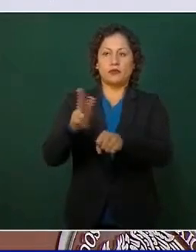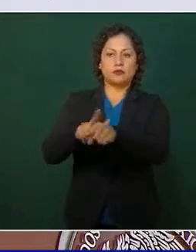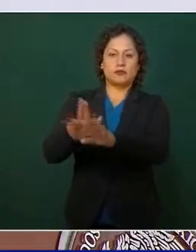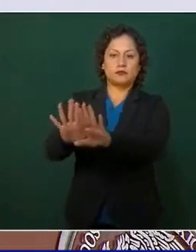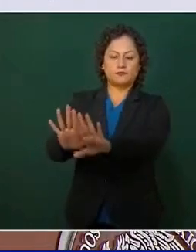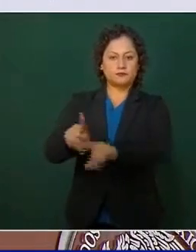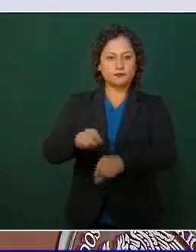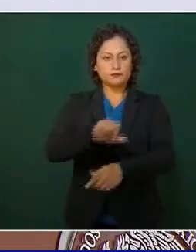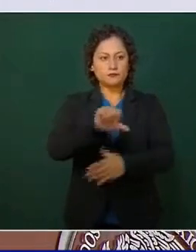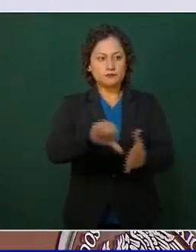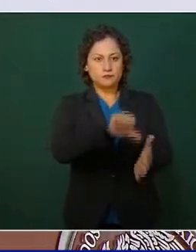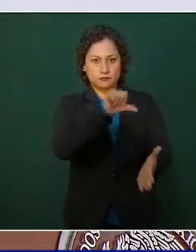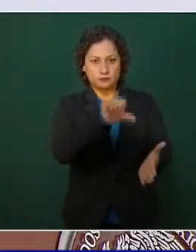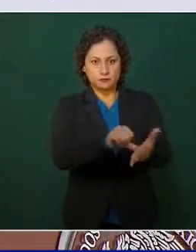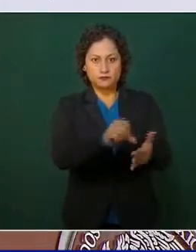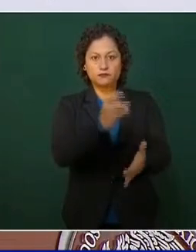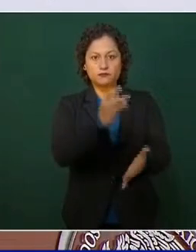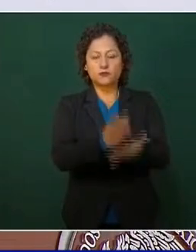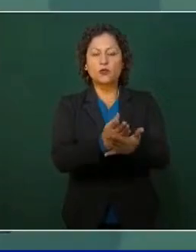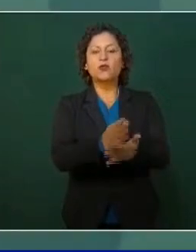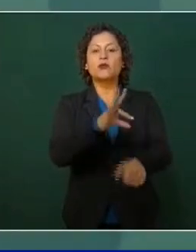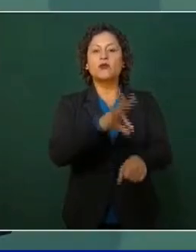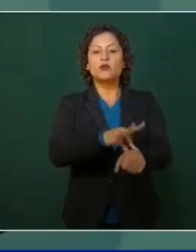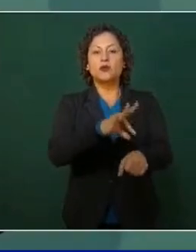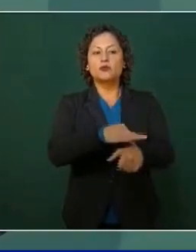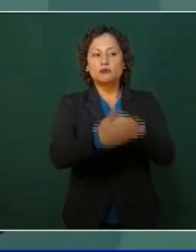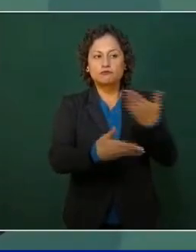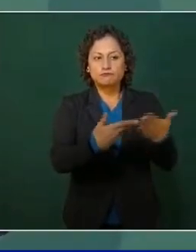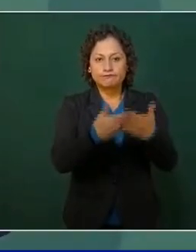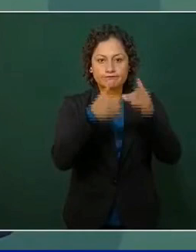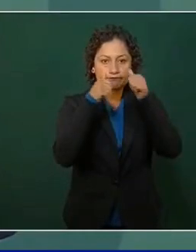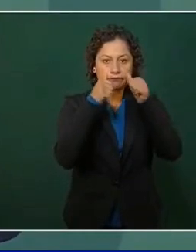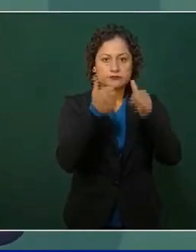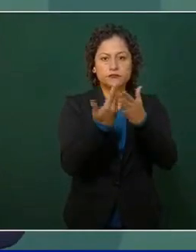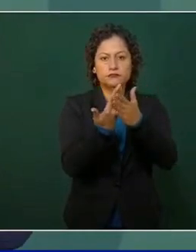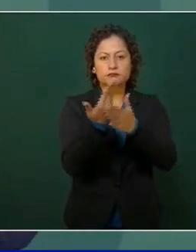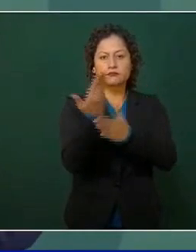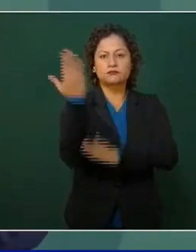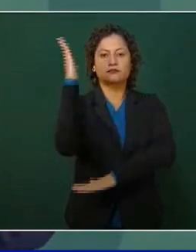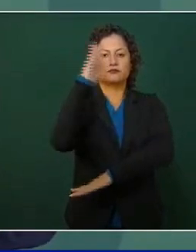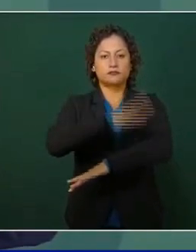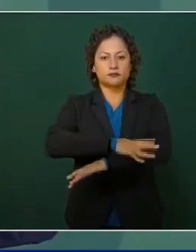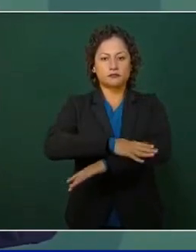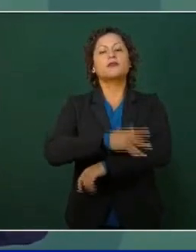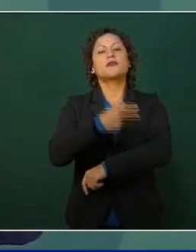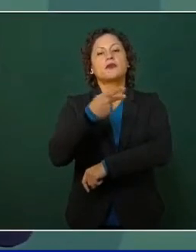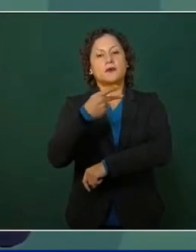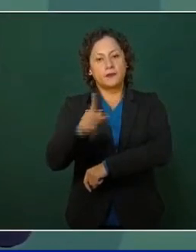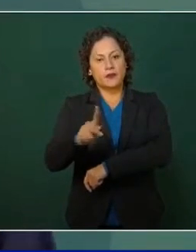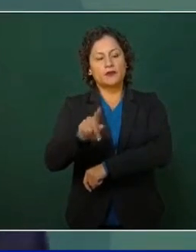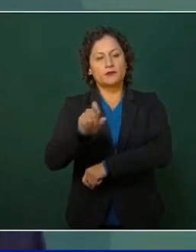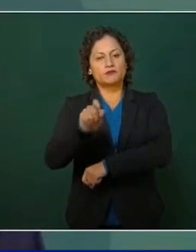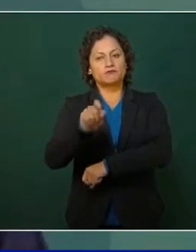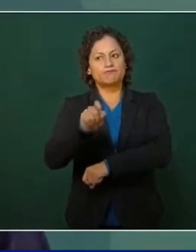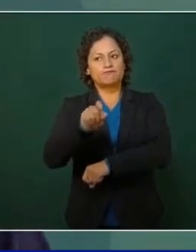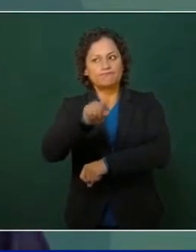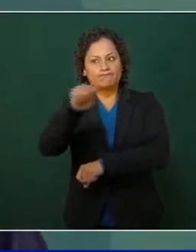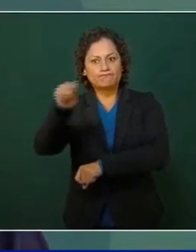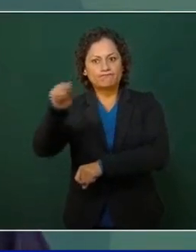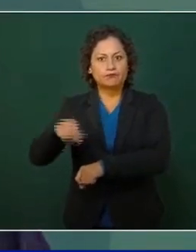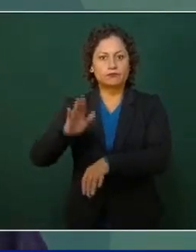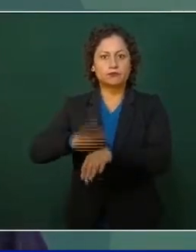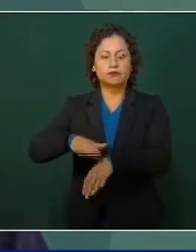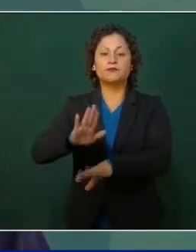clínicas donde están solo los consultorios, mañana y tarde, pero en los hospitales sí toda la cobertura. Lo importante es que aquí justo en